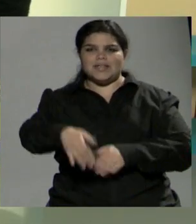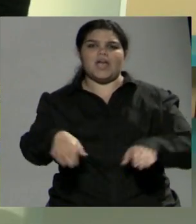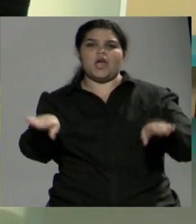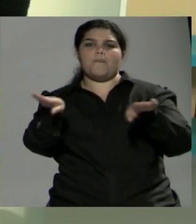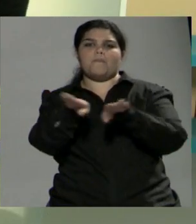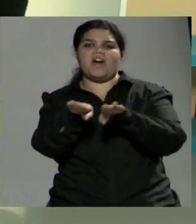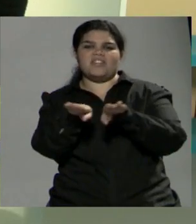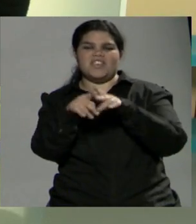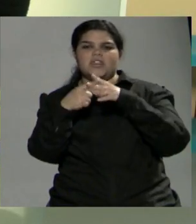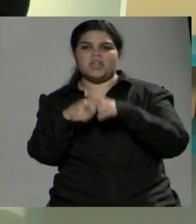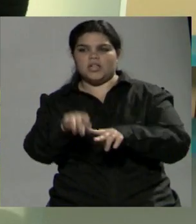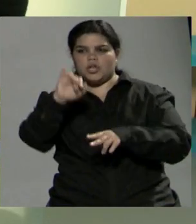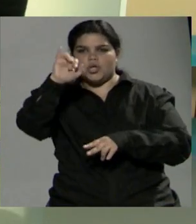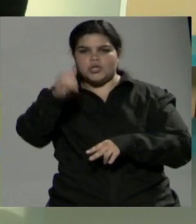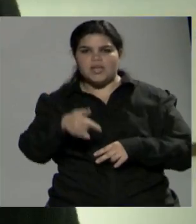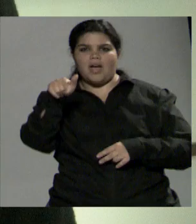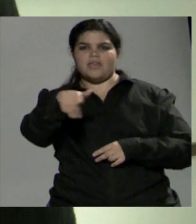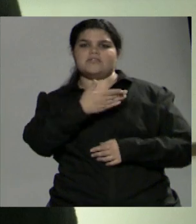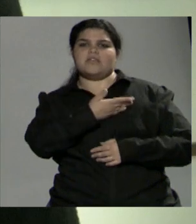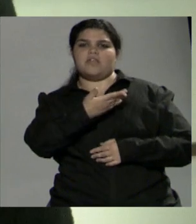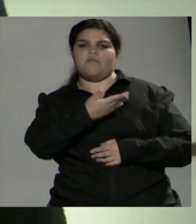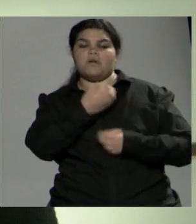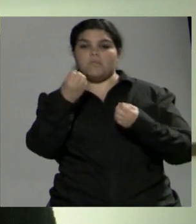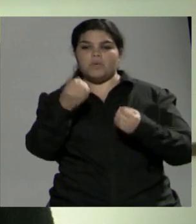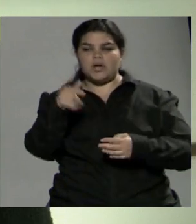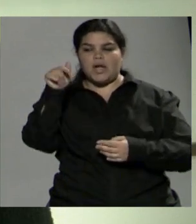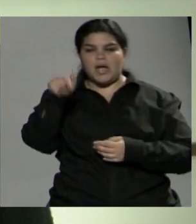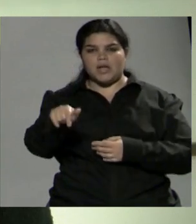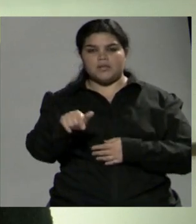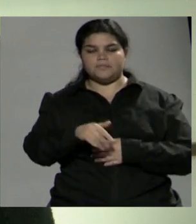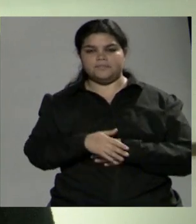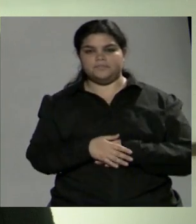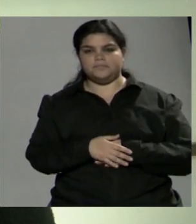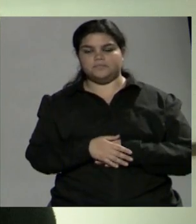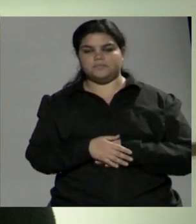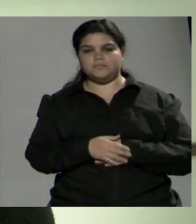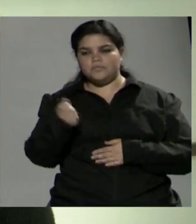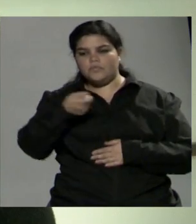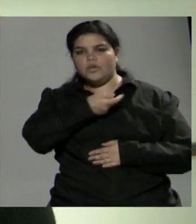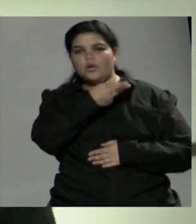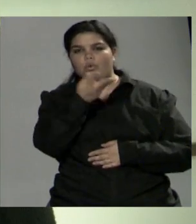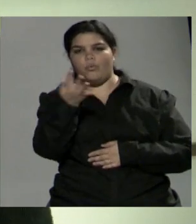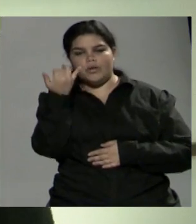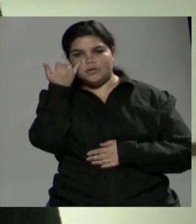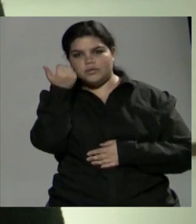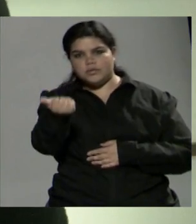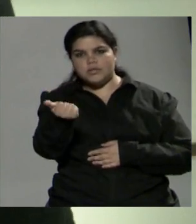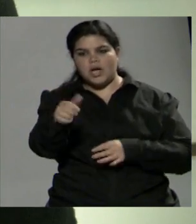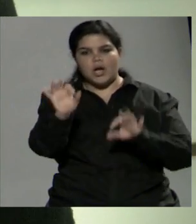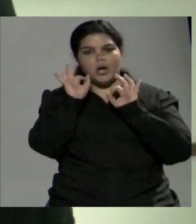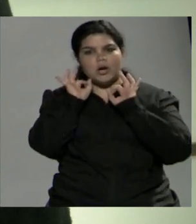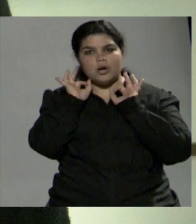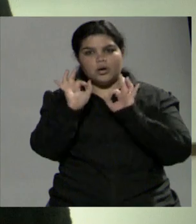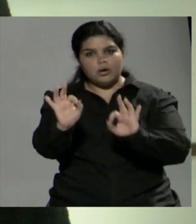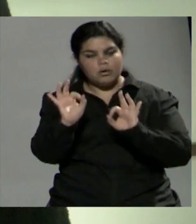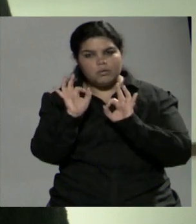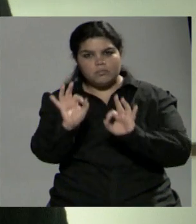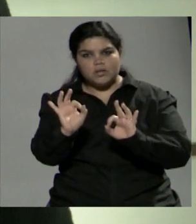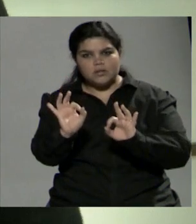viendo situaciones un poco más, digamos, impactantes que otras. En el caso de Santa Fe, por